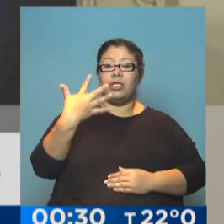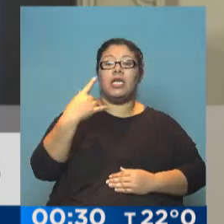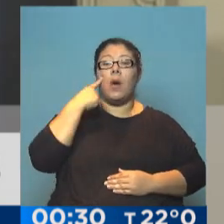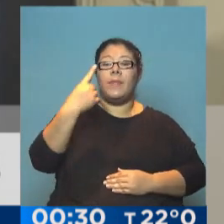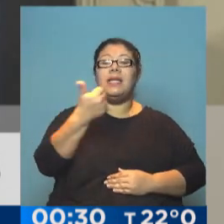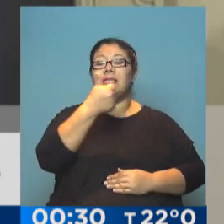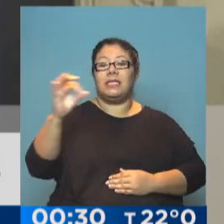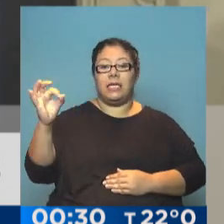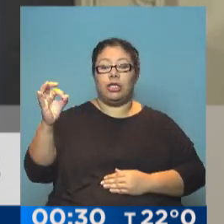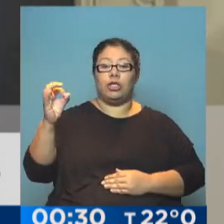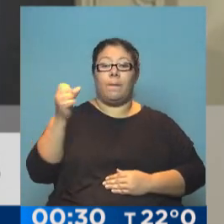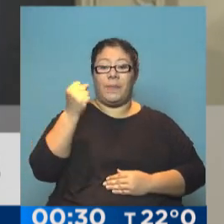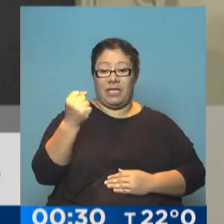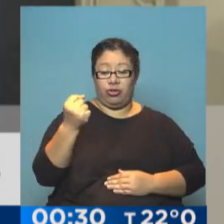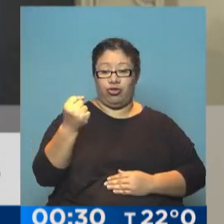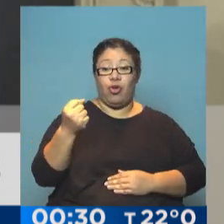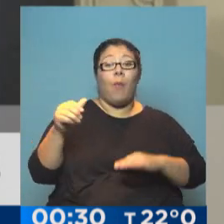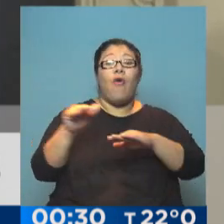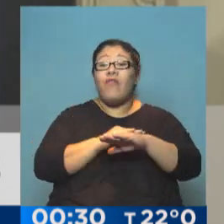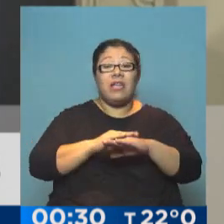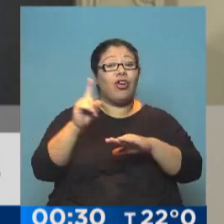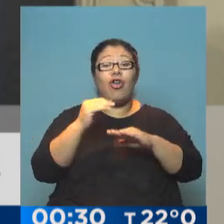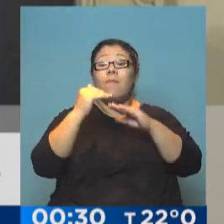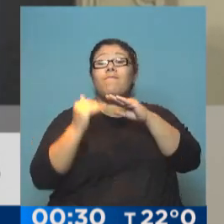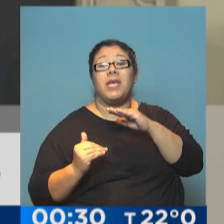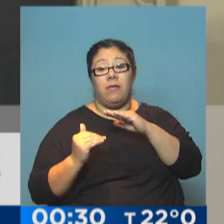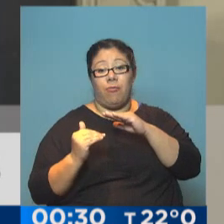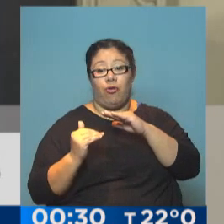pesos. Esto no es básico, es el mínimo.